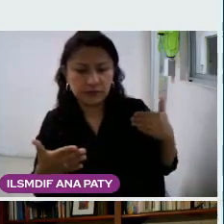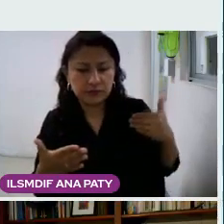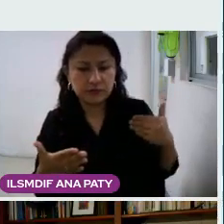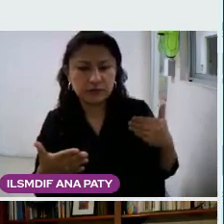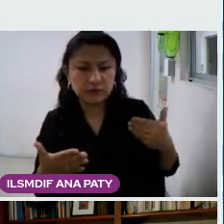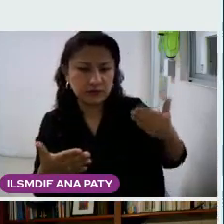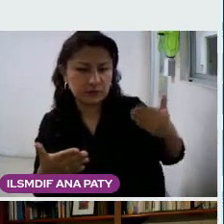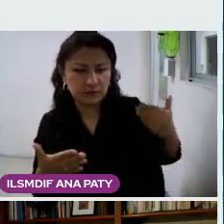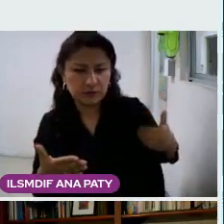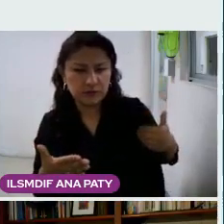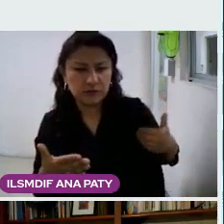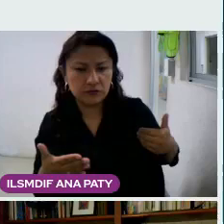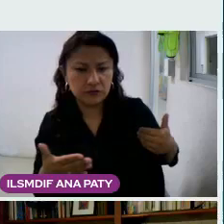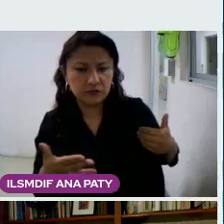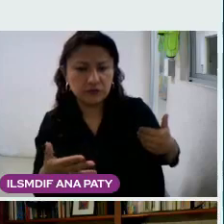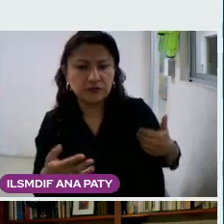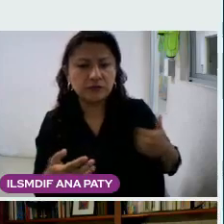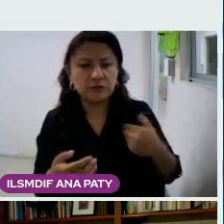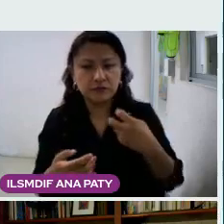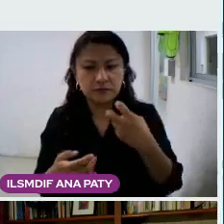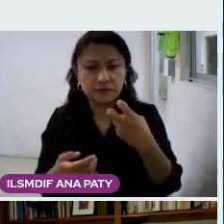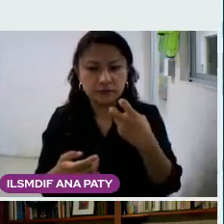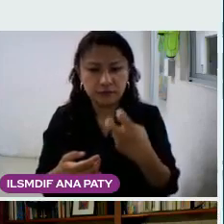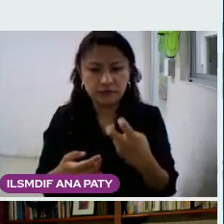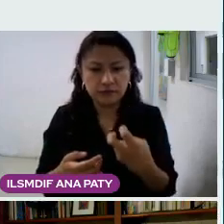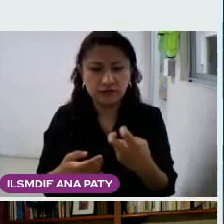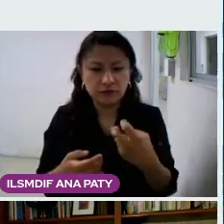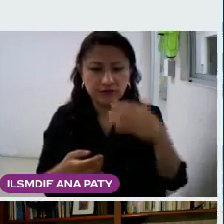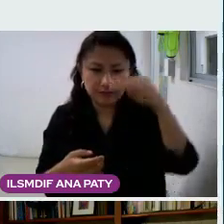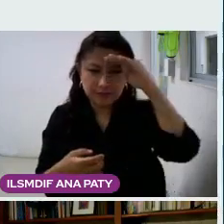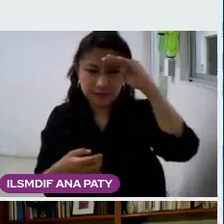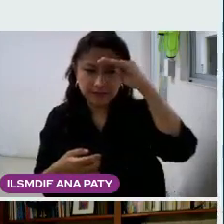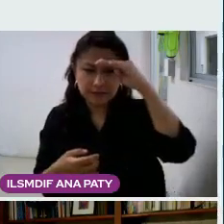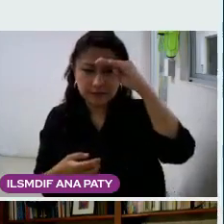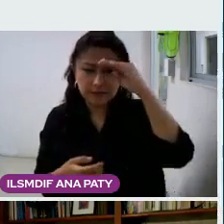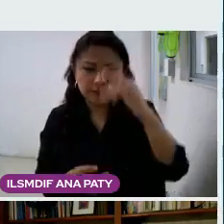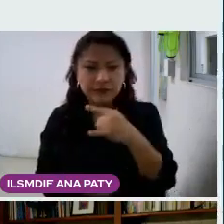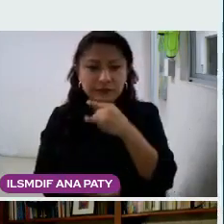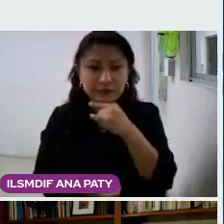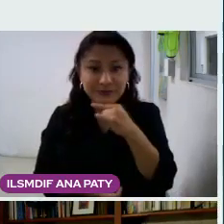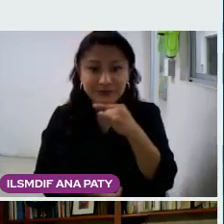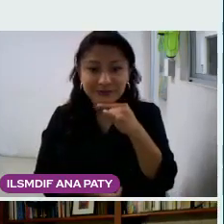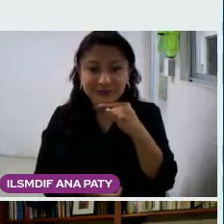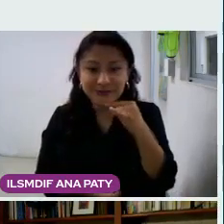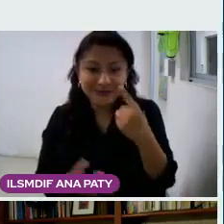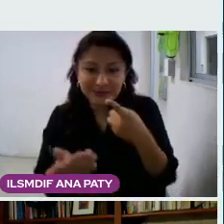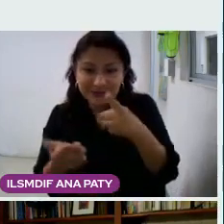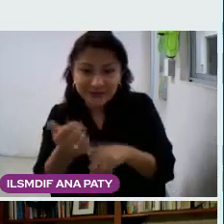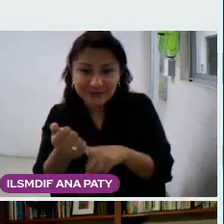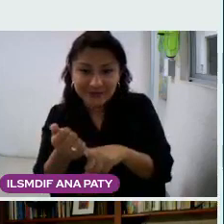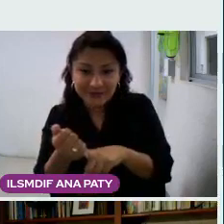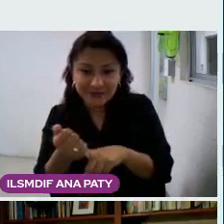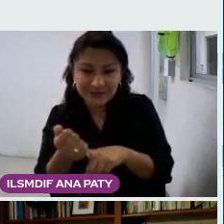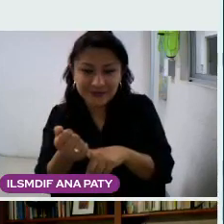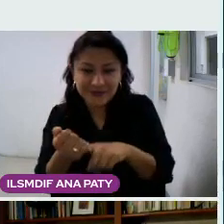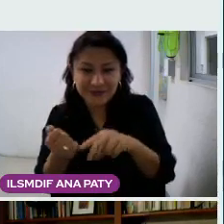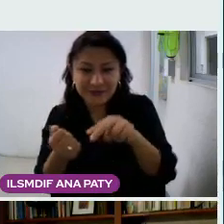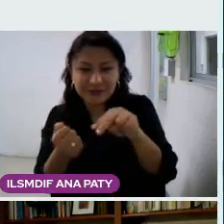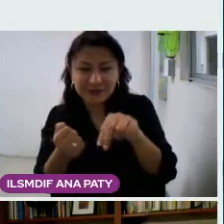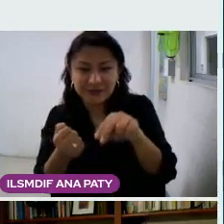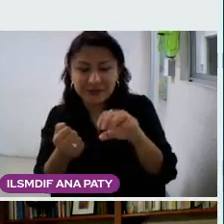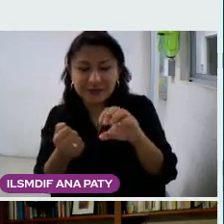Quiero hacerles este comentario. Reflejan el significado funcional, es decir, reflejan cómo funciona